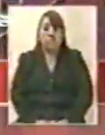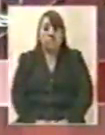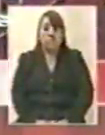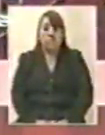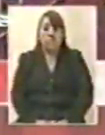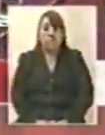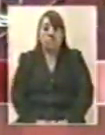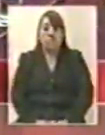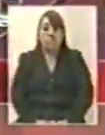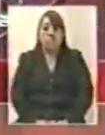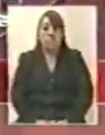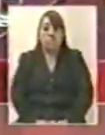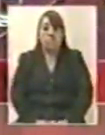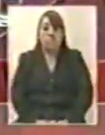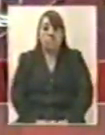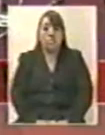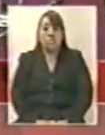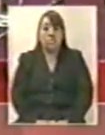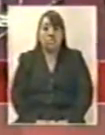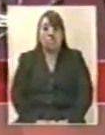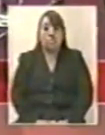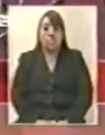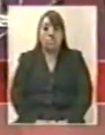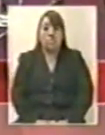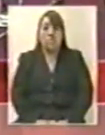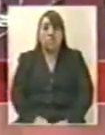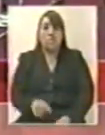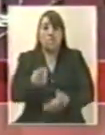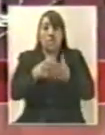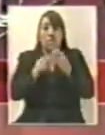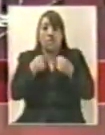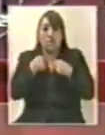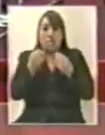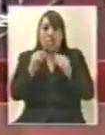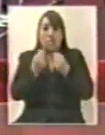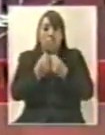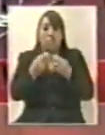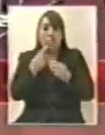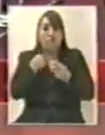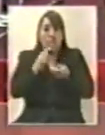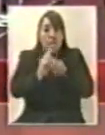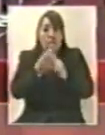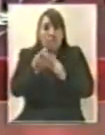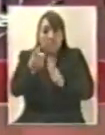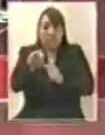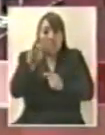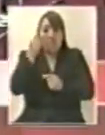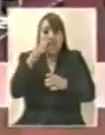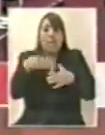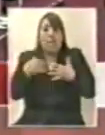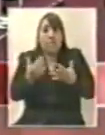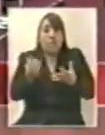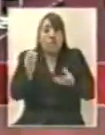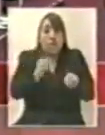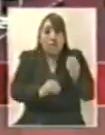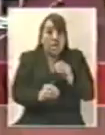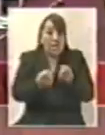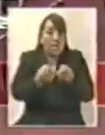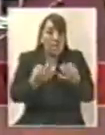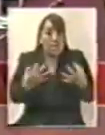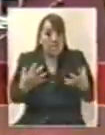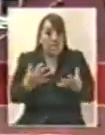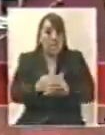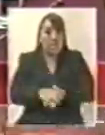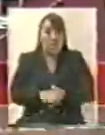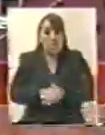lo que tenemos son entonces partidos que tienen inscripción, pero no tienen siquiera capacidad que tienen para